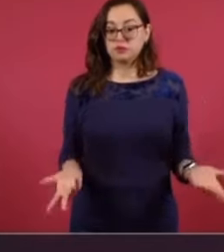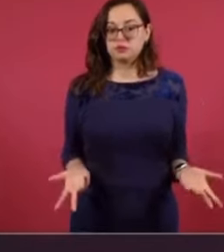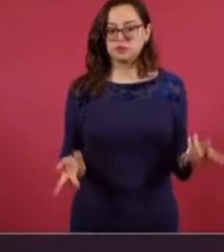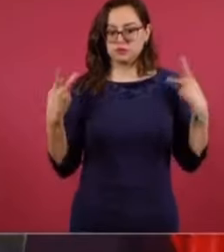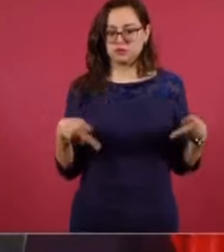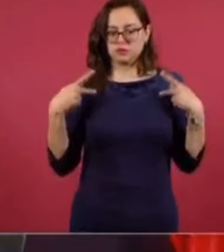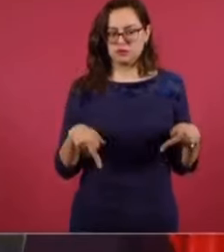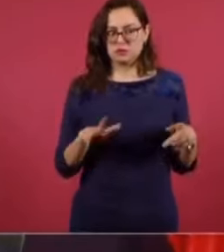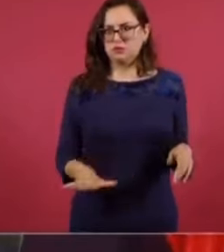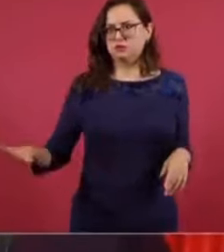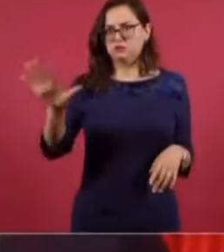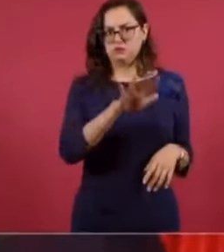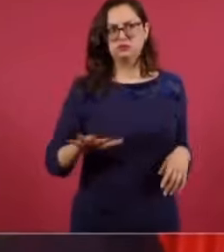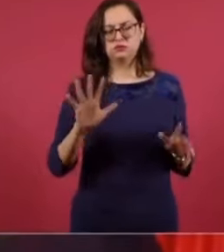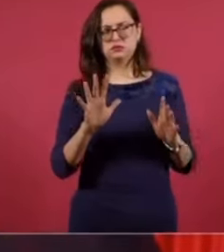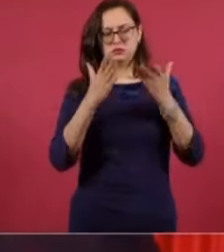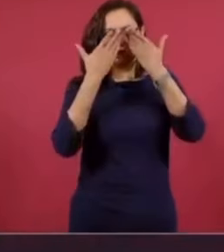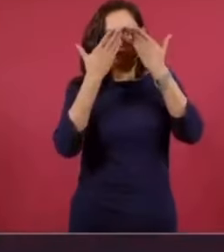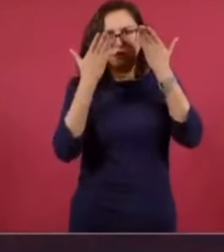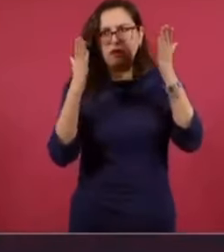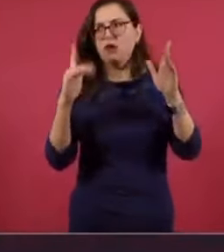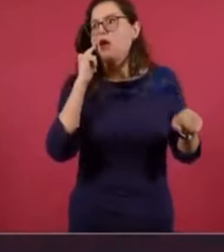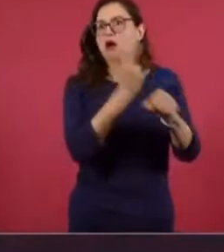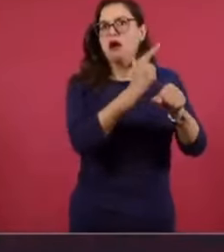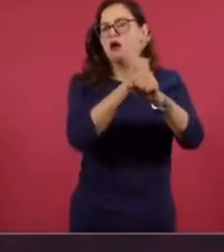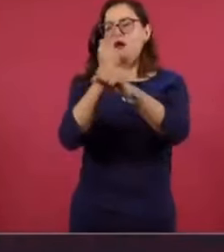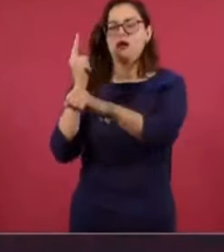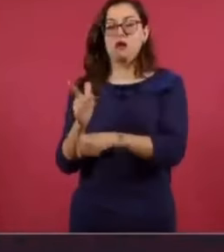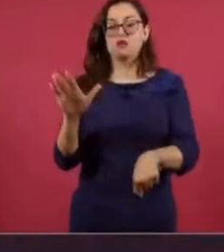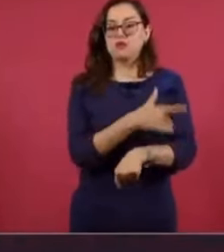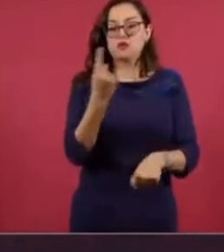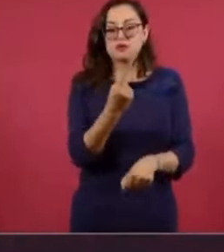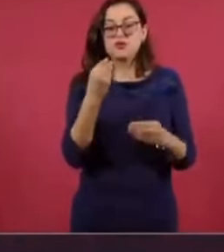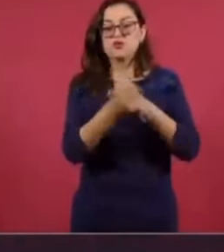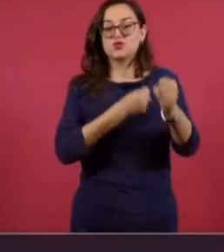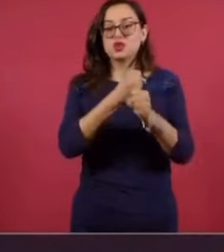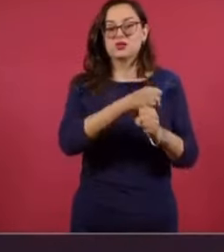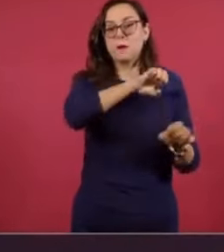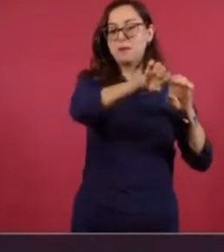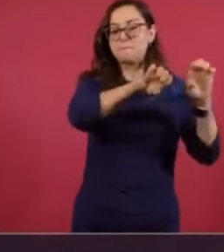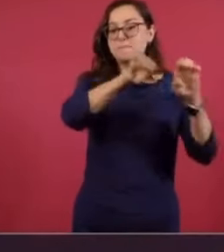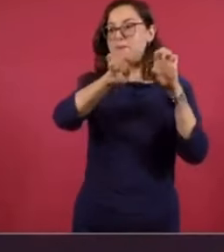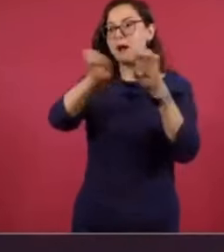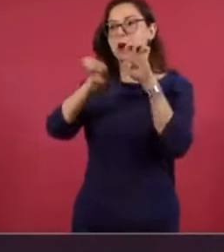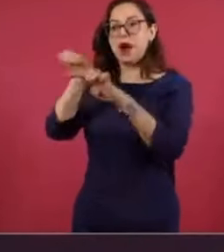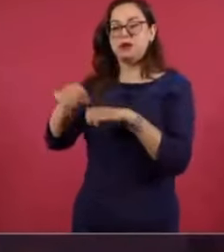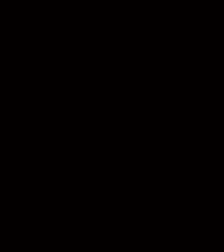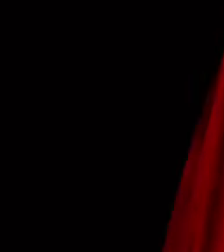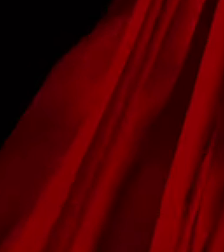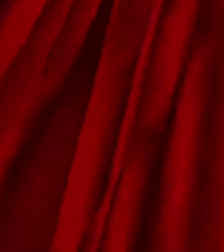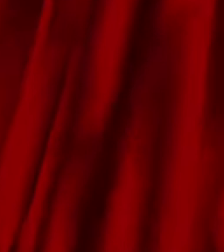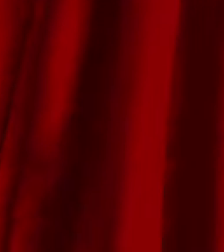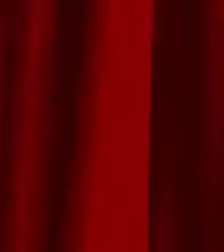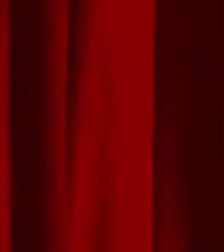despertando porque los engañaron. Imagínense a cuántos engañó Claudio X González.